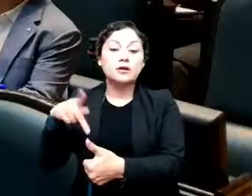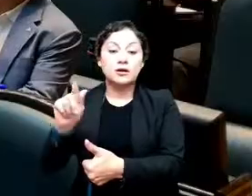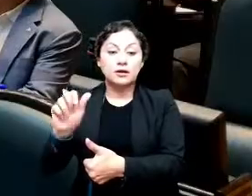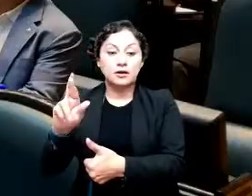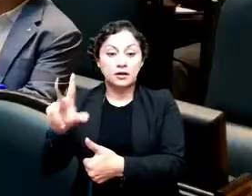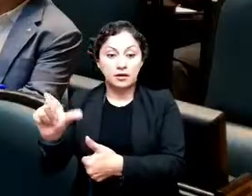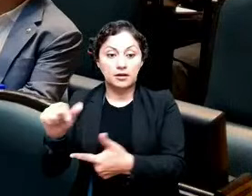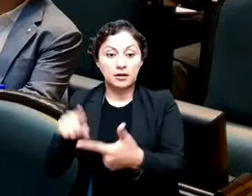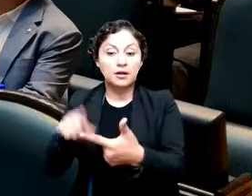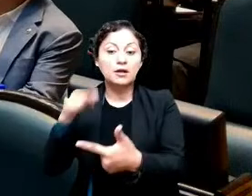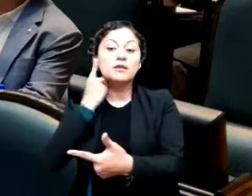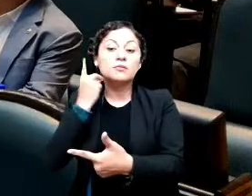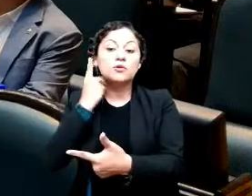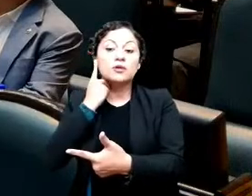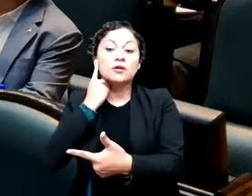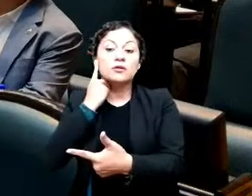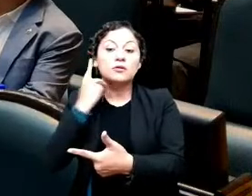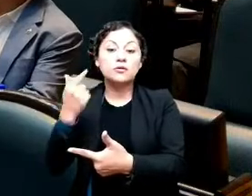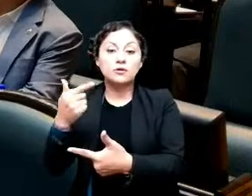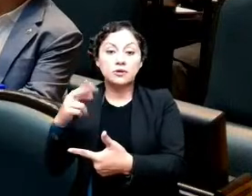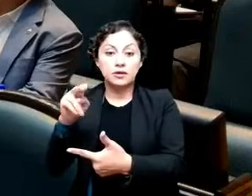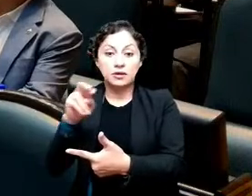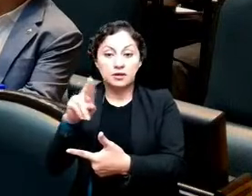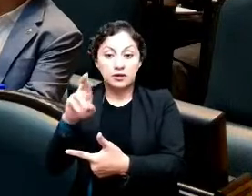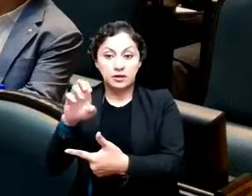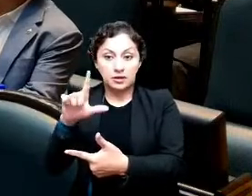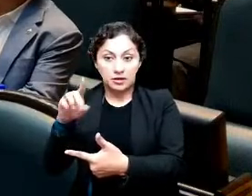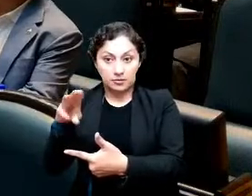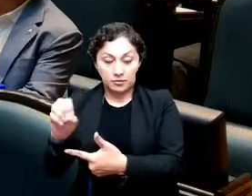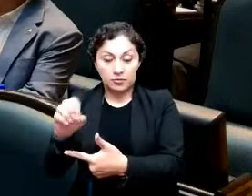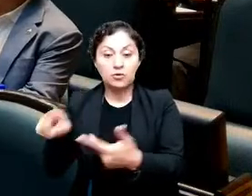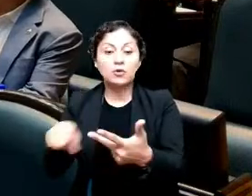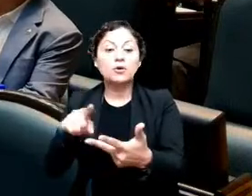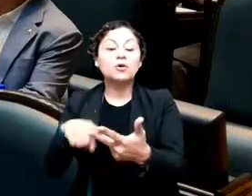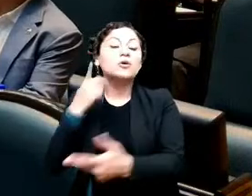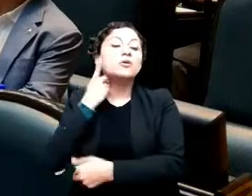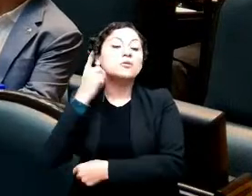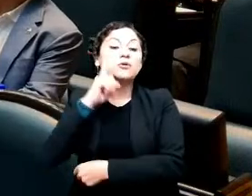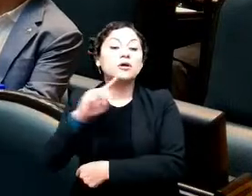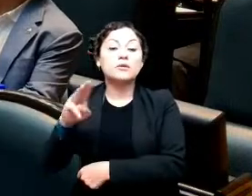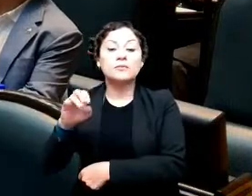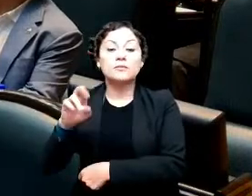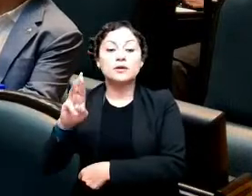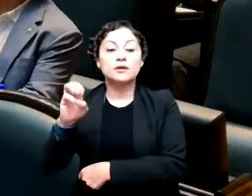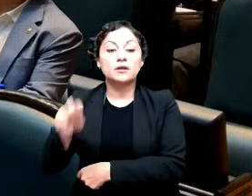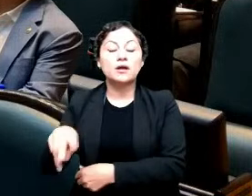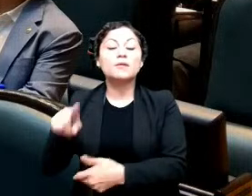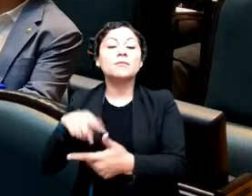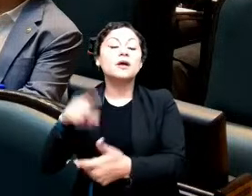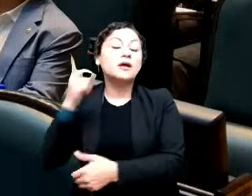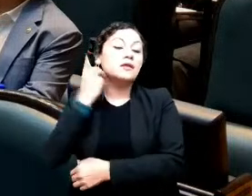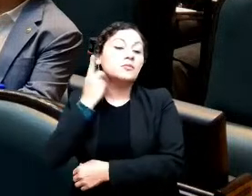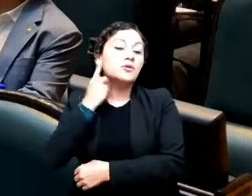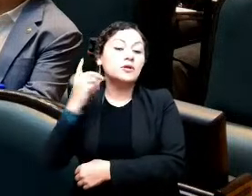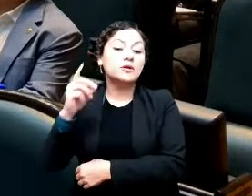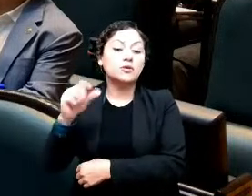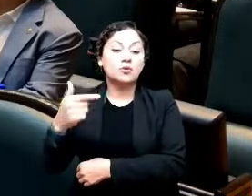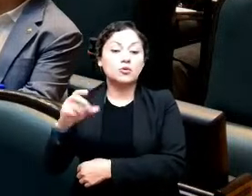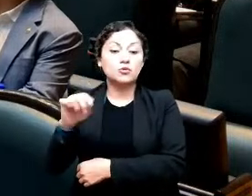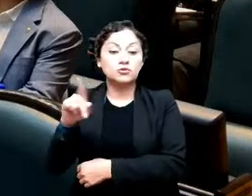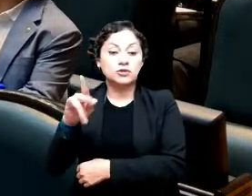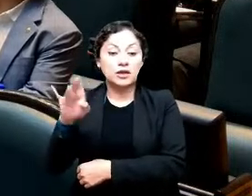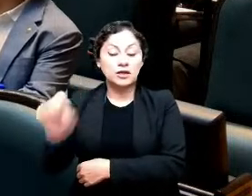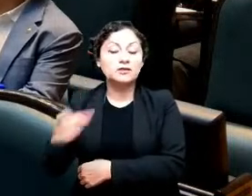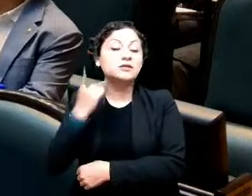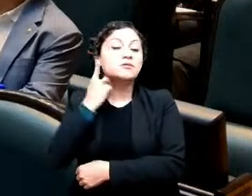diputado Guillermo Zagona, de la diputada Miriam Cárdenas, del diputado Fernando González, de la diputada